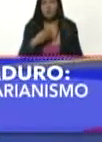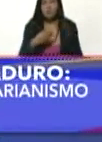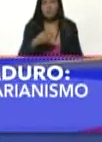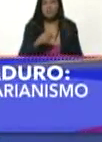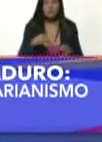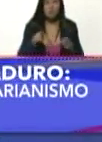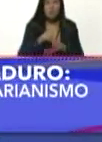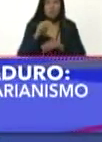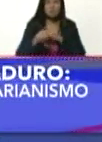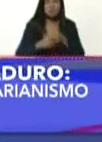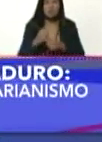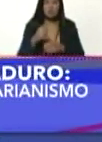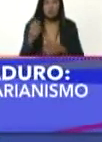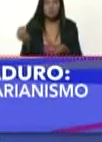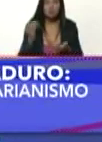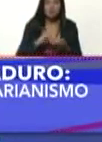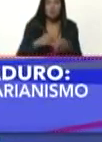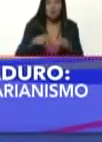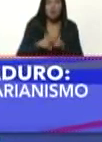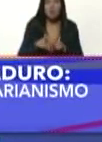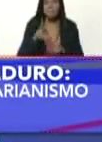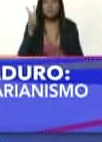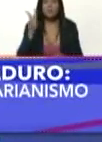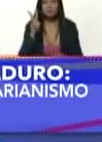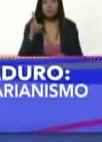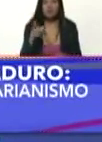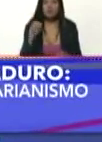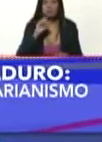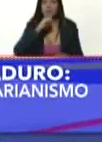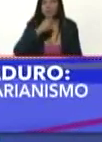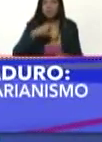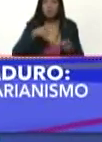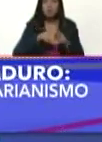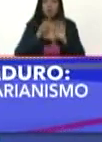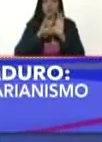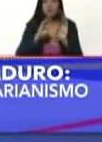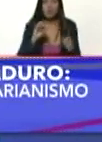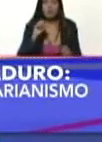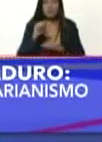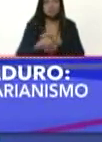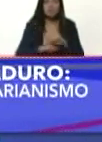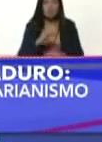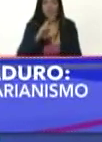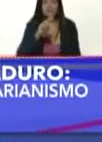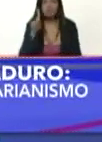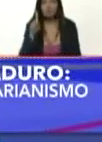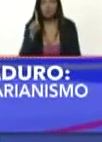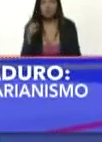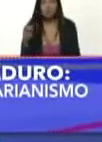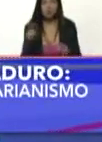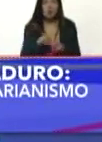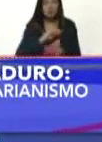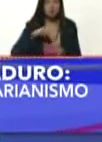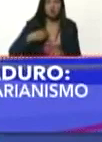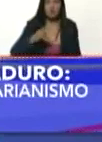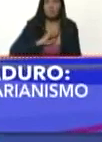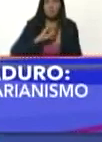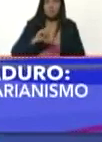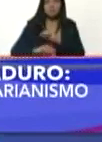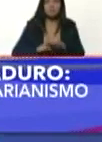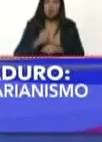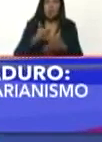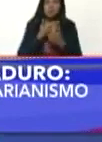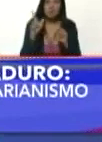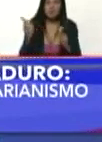el siglo del regreso del monroísmo y del viejo colonialismo. El siglo XXI tiene que ser nuestro siglo, el siglo de